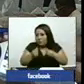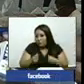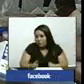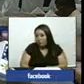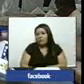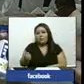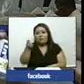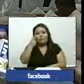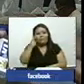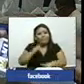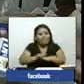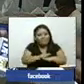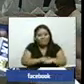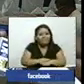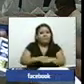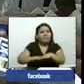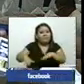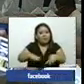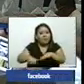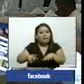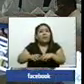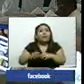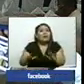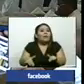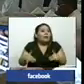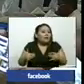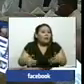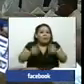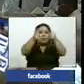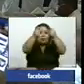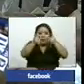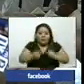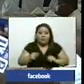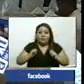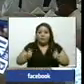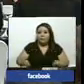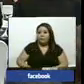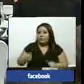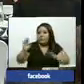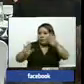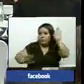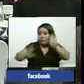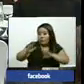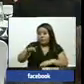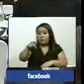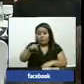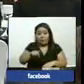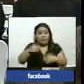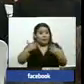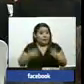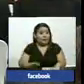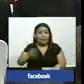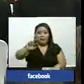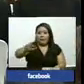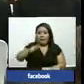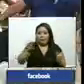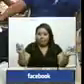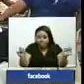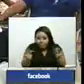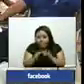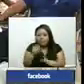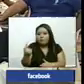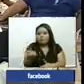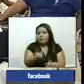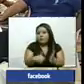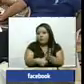de riesgos de desastres, en inversión pública y en participación ciudadana, básicamente. Este es el tercer encuentro con los alcaldes